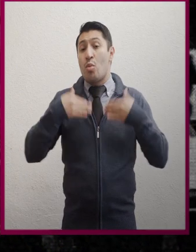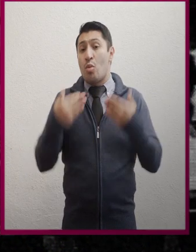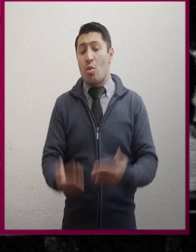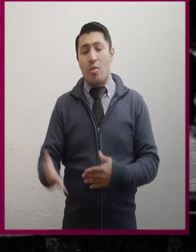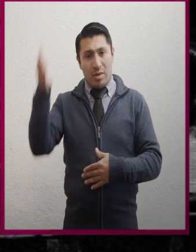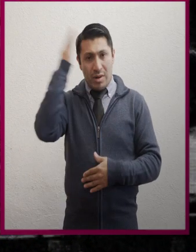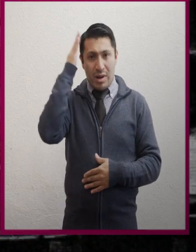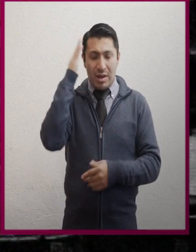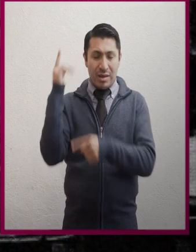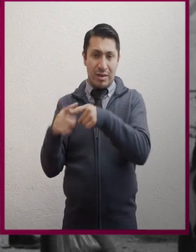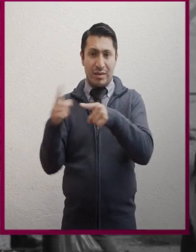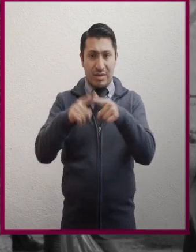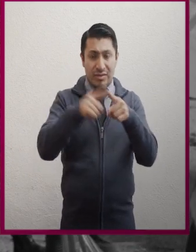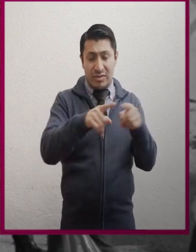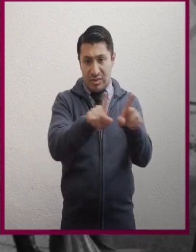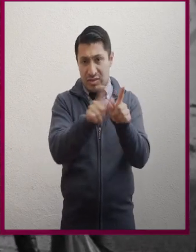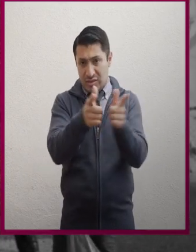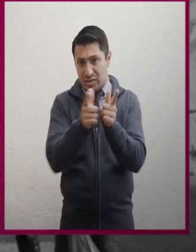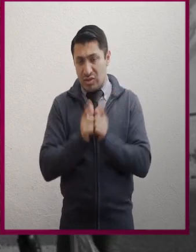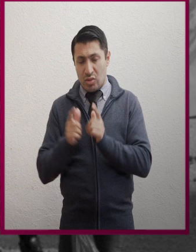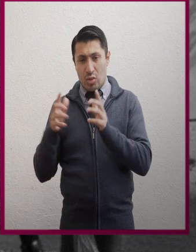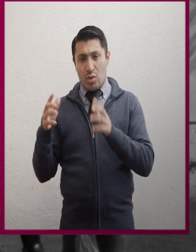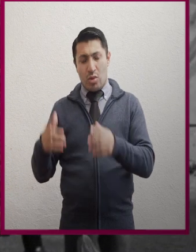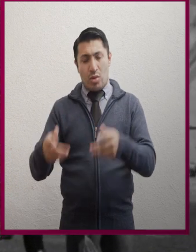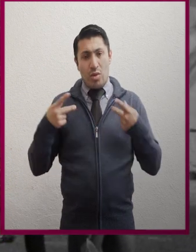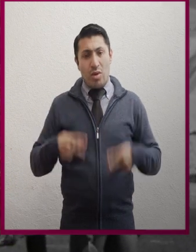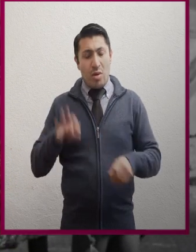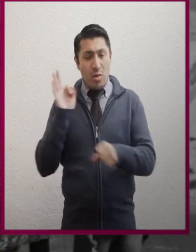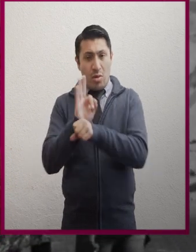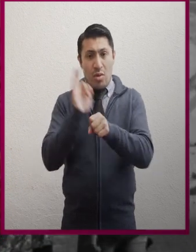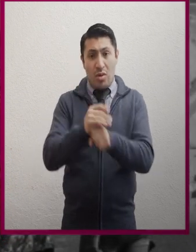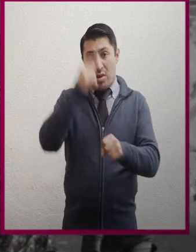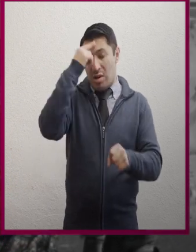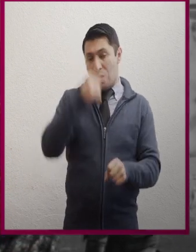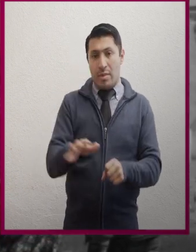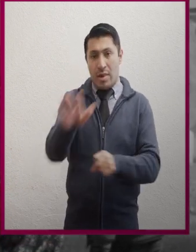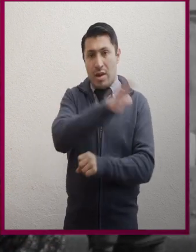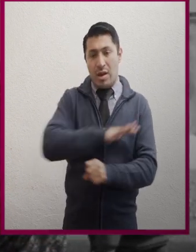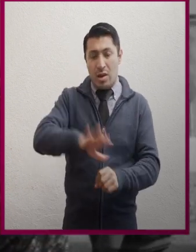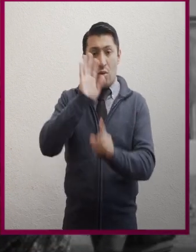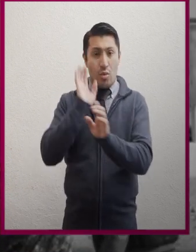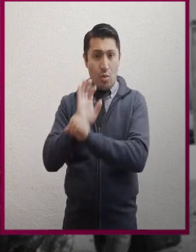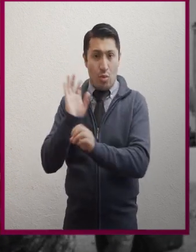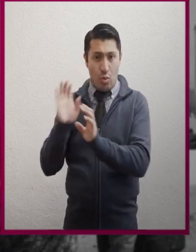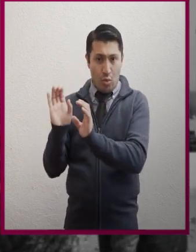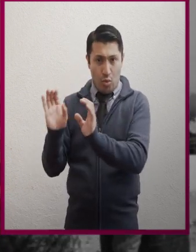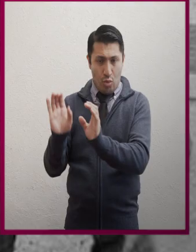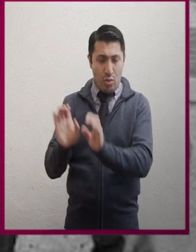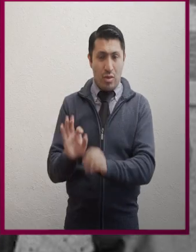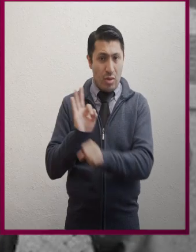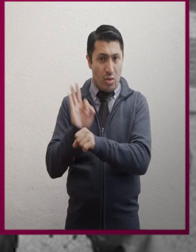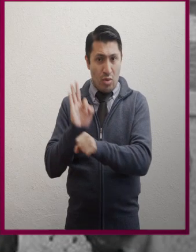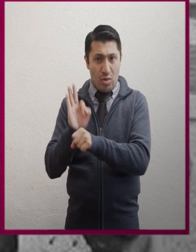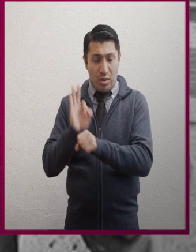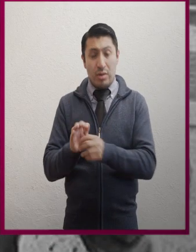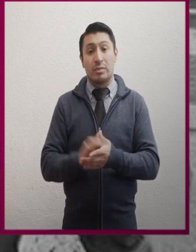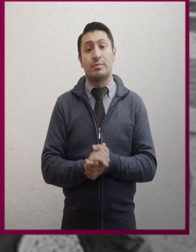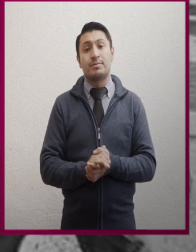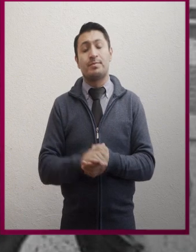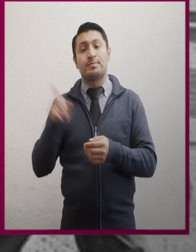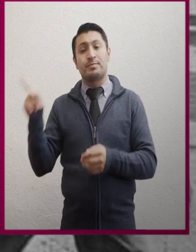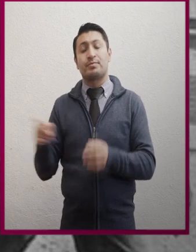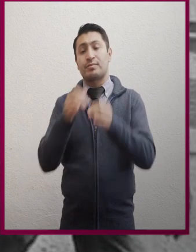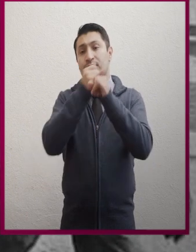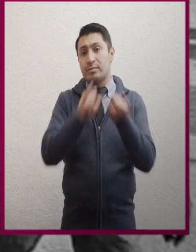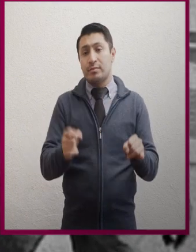mando a líderes islámicos y grupos de guerreros para implementar sus políticas y mantener su dominio. Mauritania logró su independencia